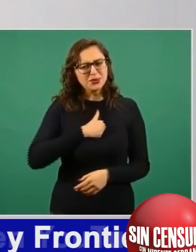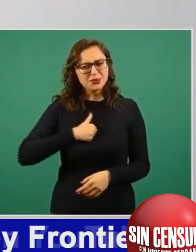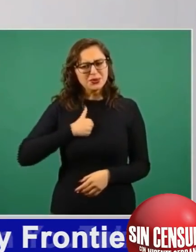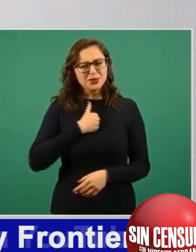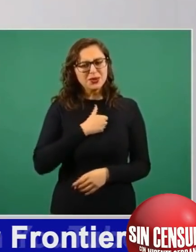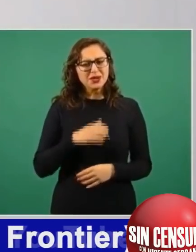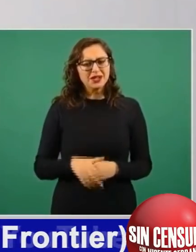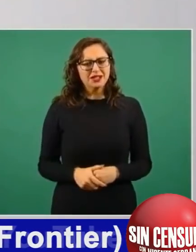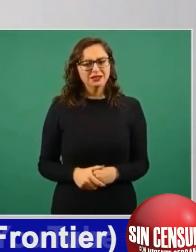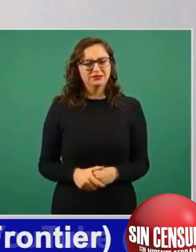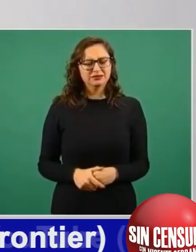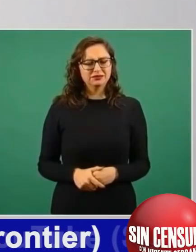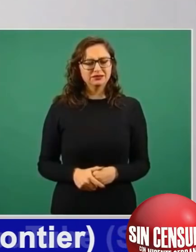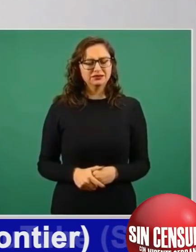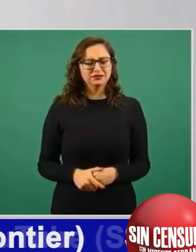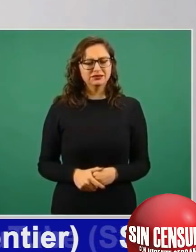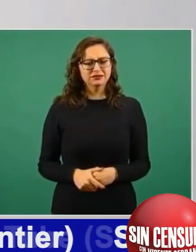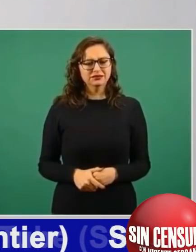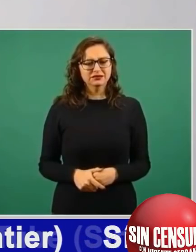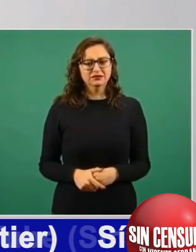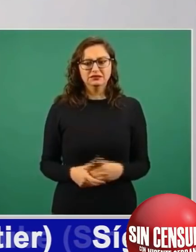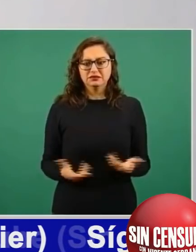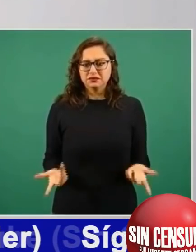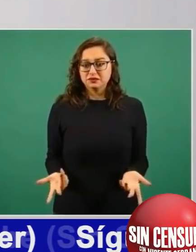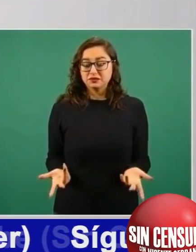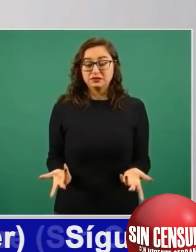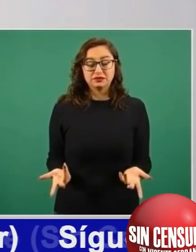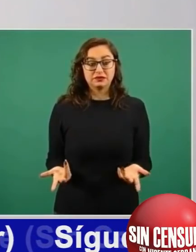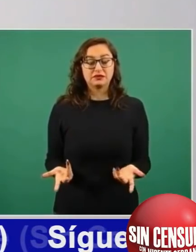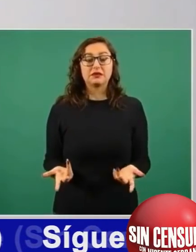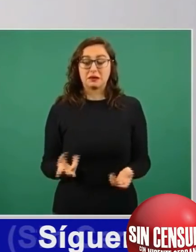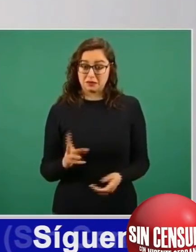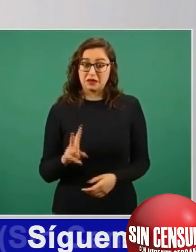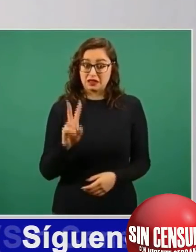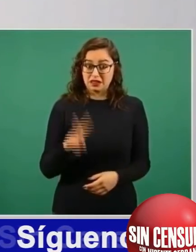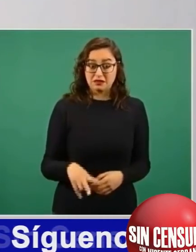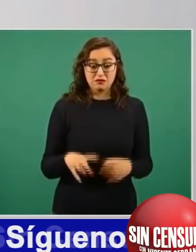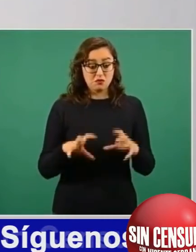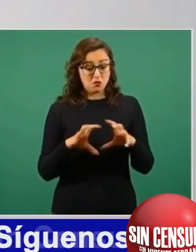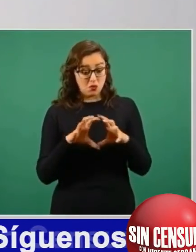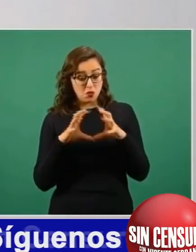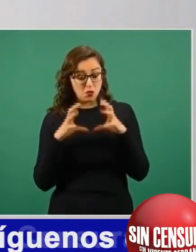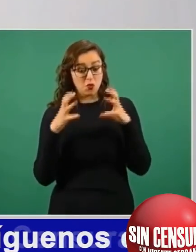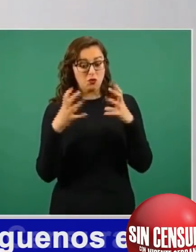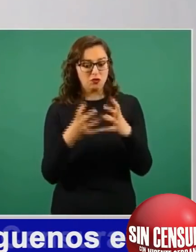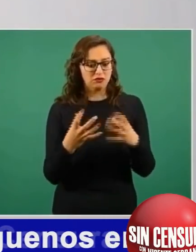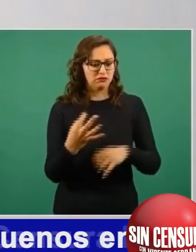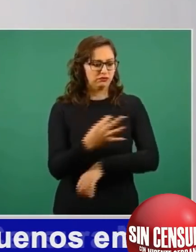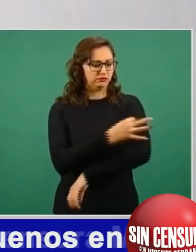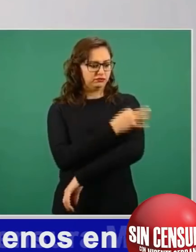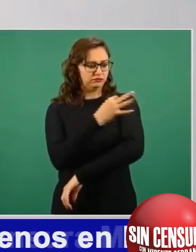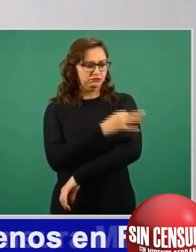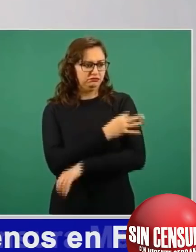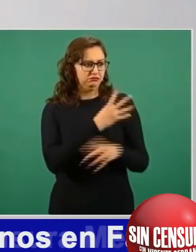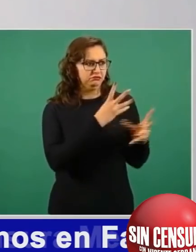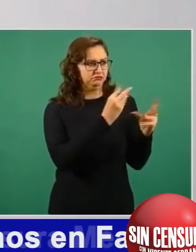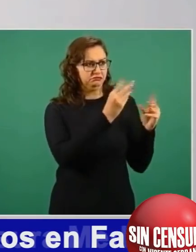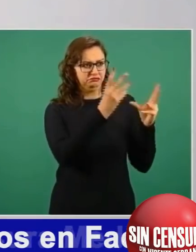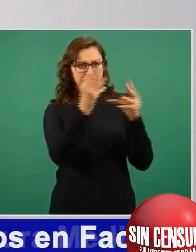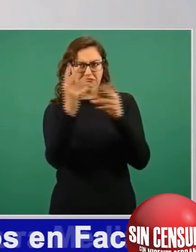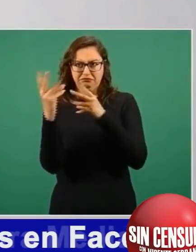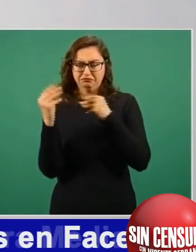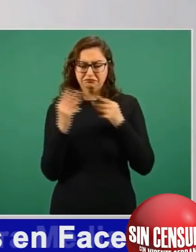¿Que es mucha la vacuna que se requiere para proteger a estos hermanos? Pues